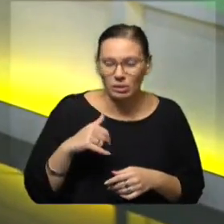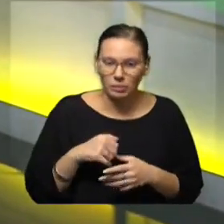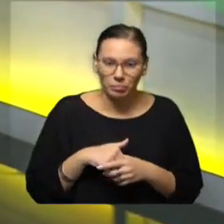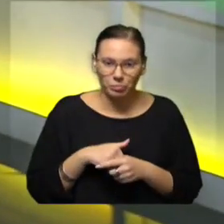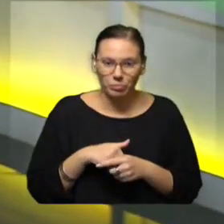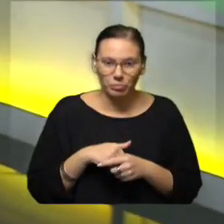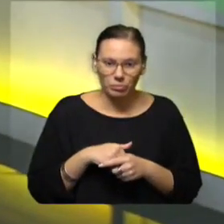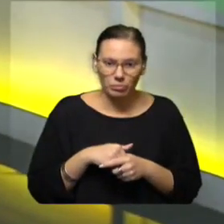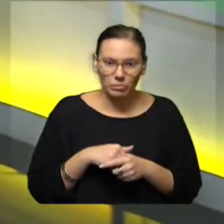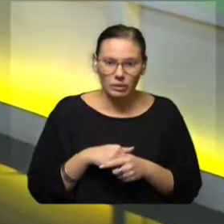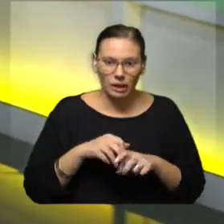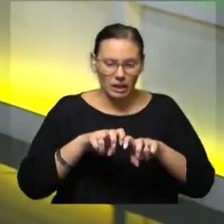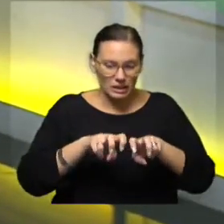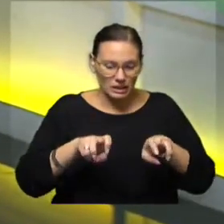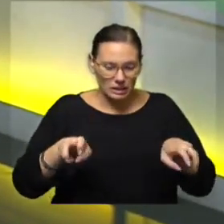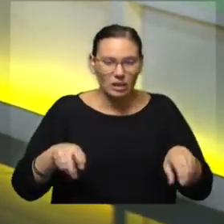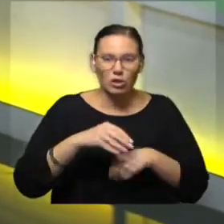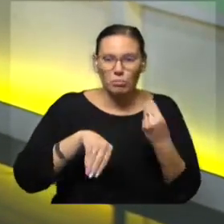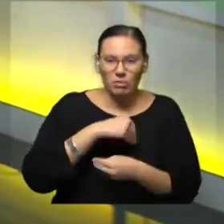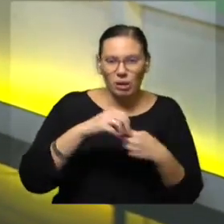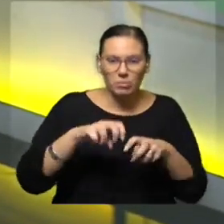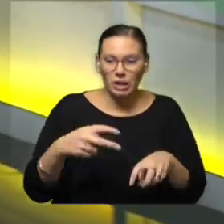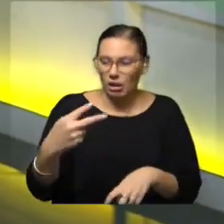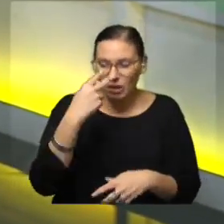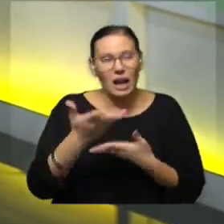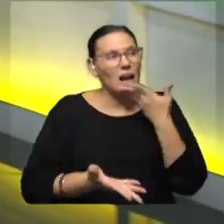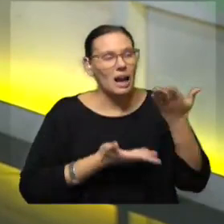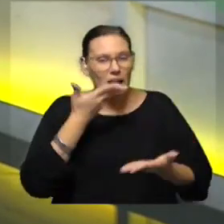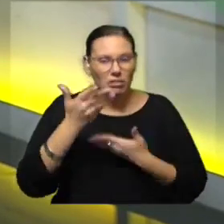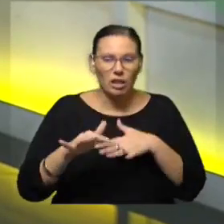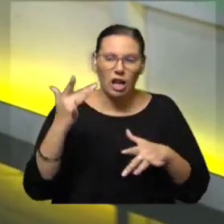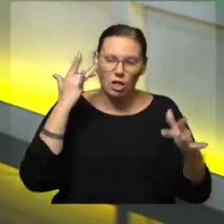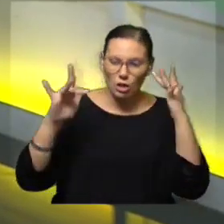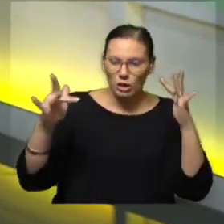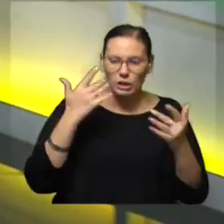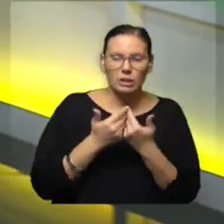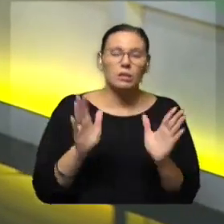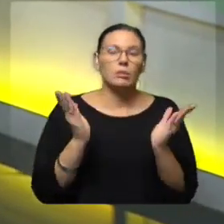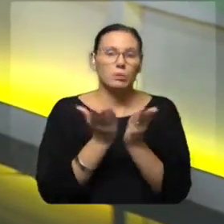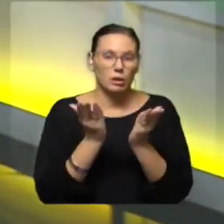razón que los siento a mi familia que me vean cantar. Y más o menos de adolescente es que empecé a estudiar